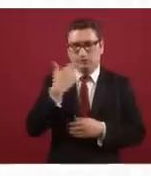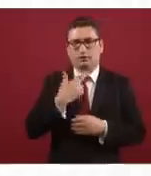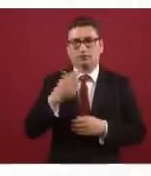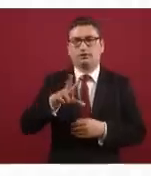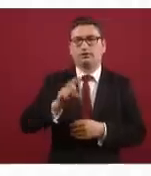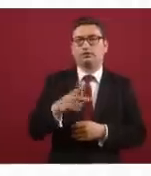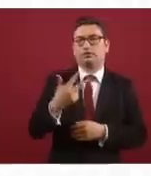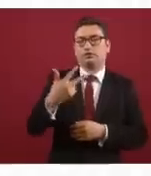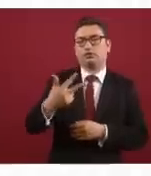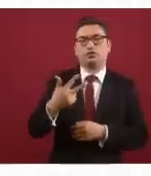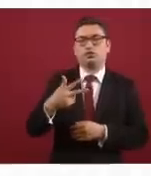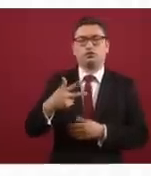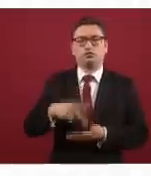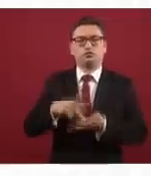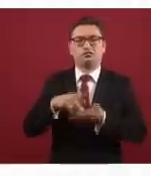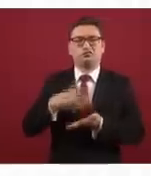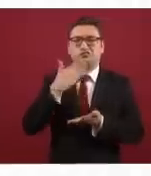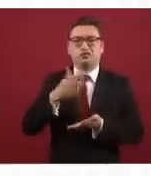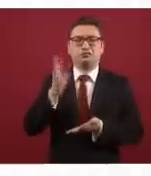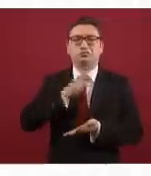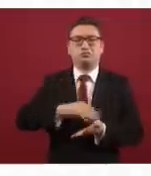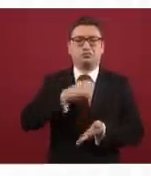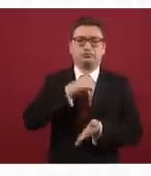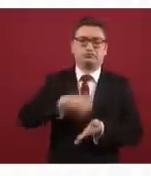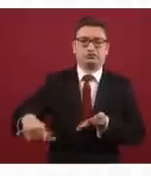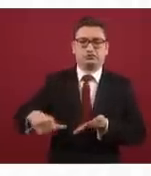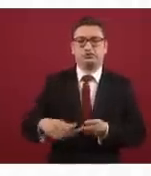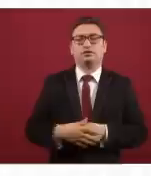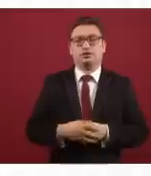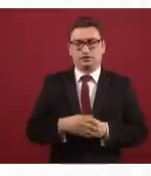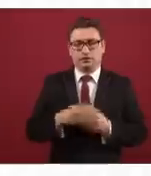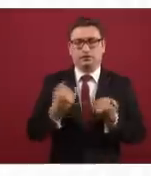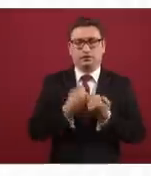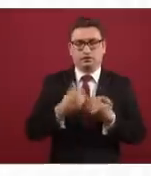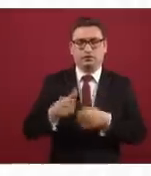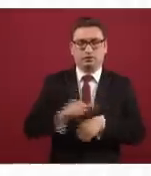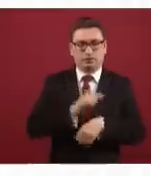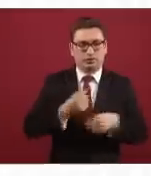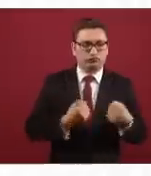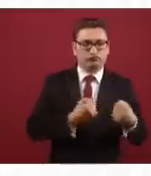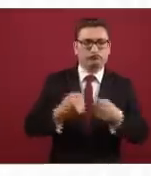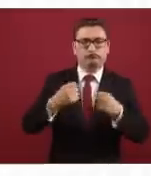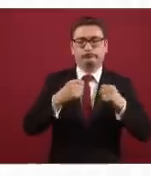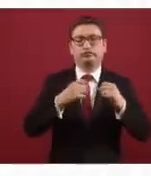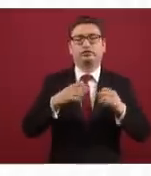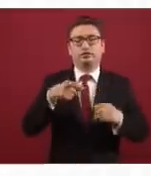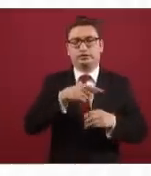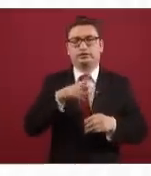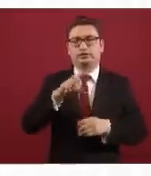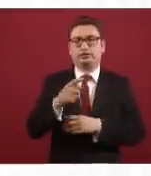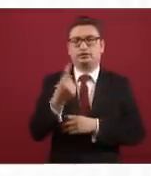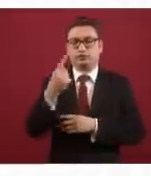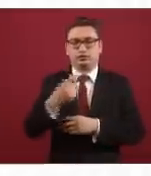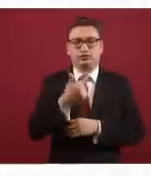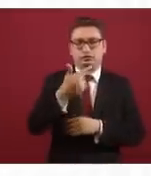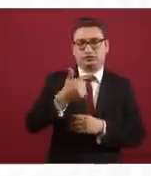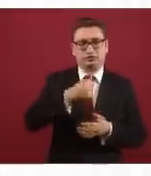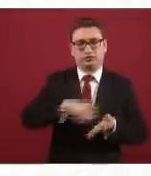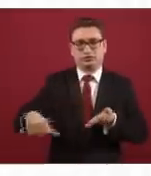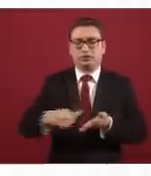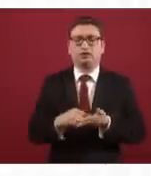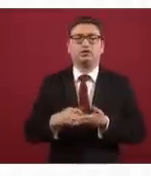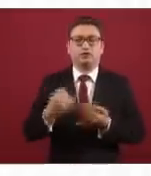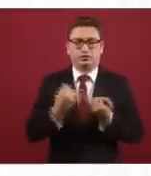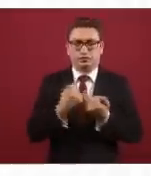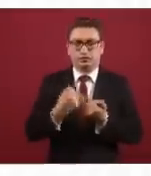porque no pesaban adecuadamente, vehículos verificados 31, 7 inmovilizados, autotanques